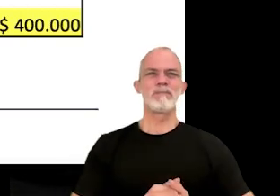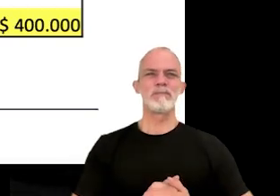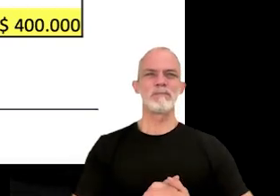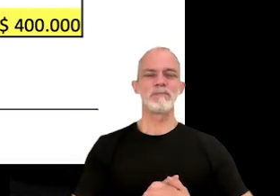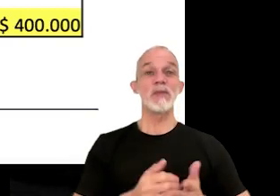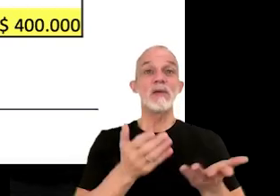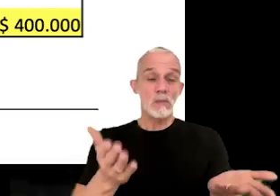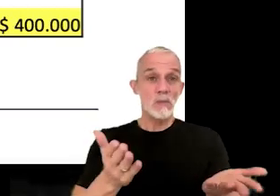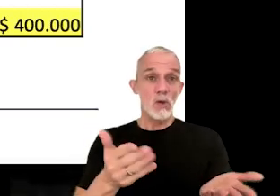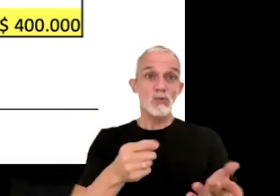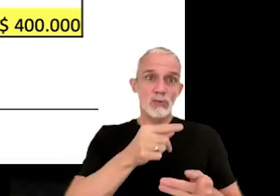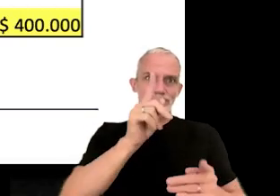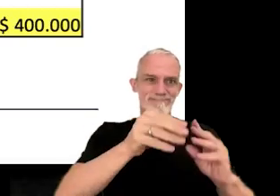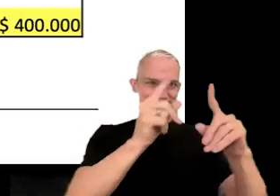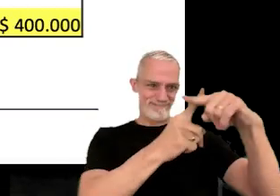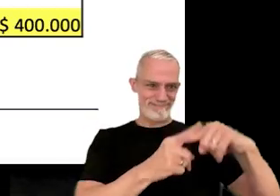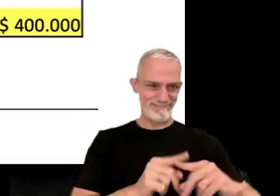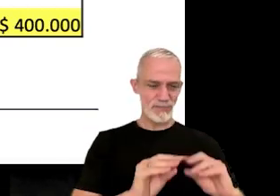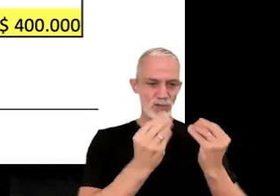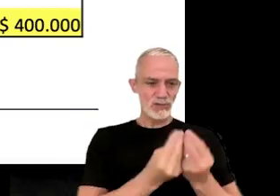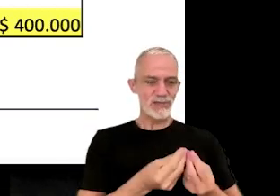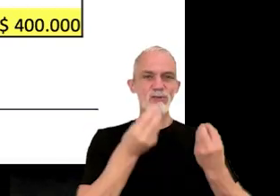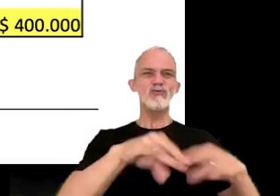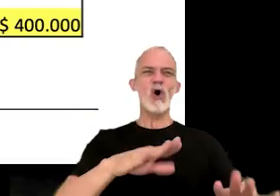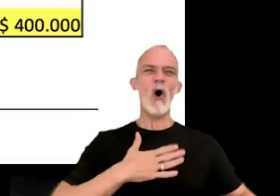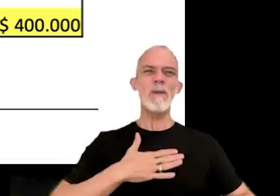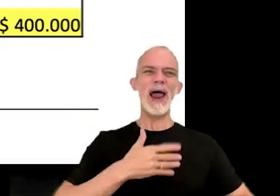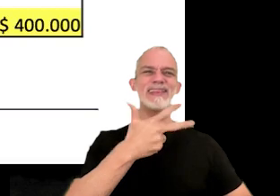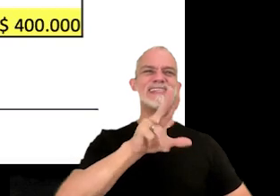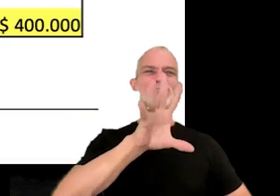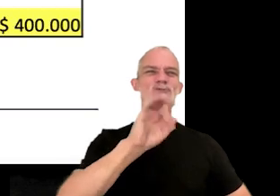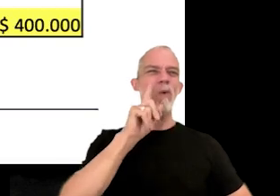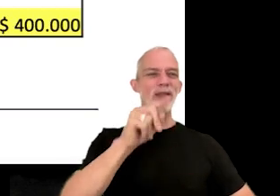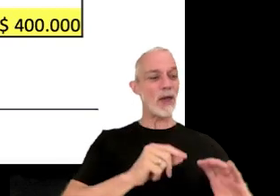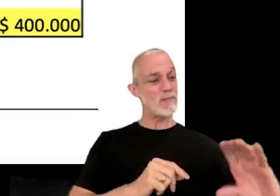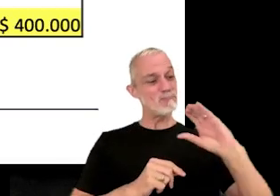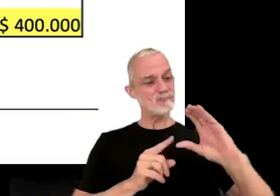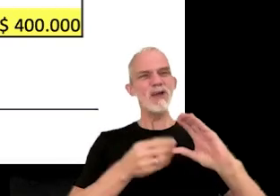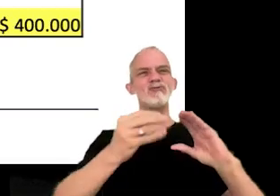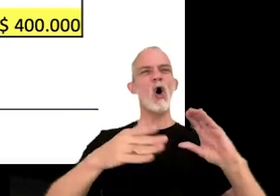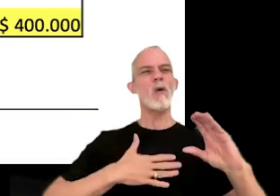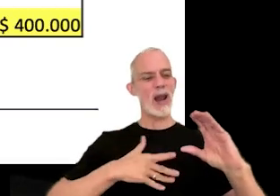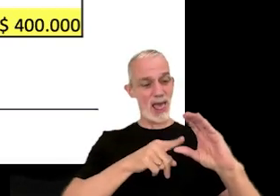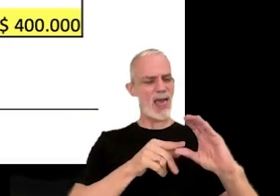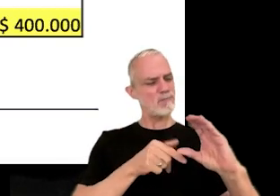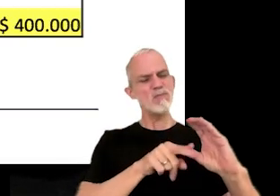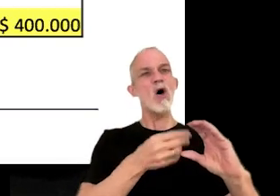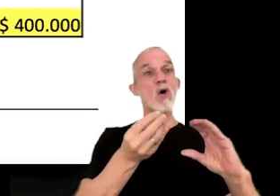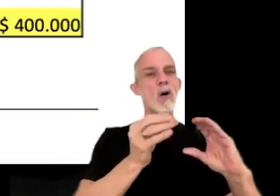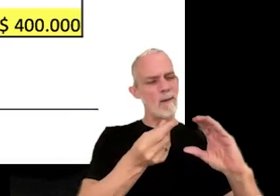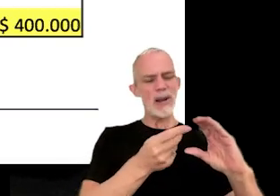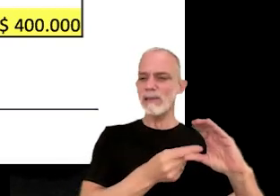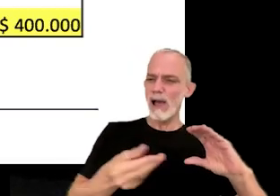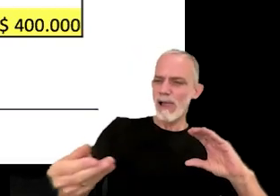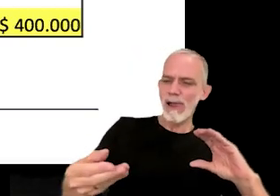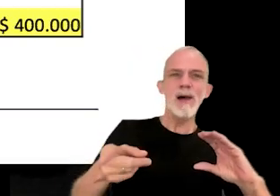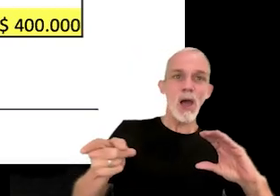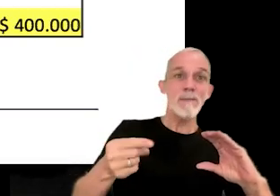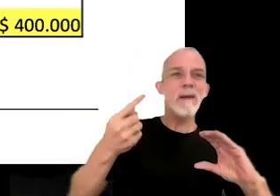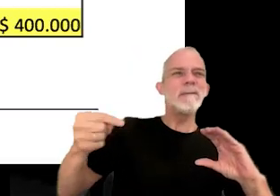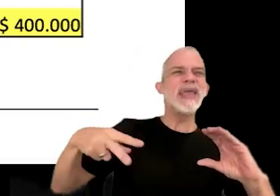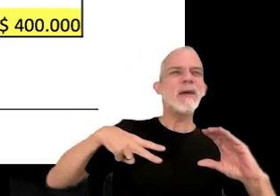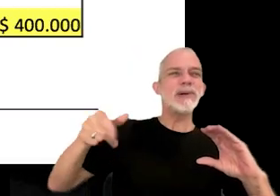lo que le generaba un saldo a favor de 350.000 pesos y compensaba nuevamente contra bienes